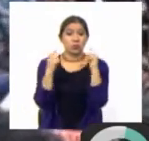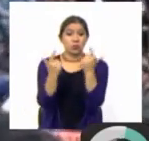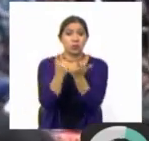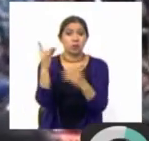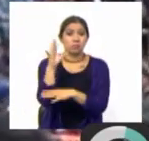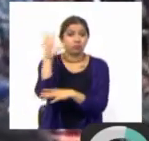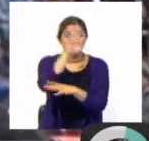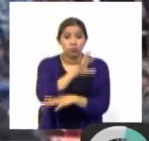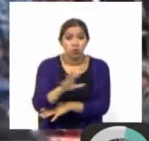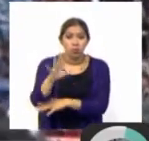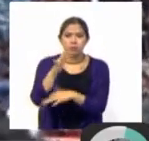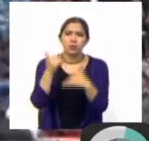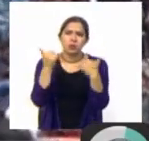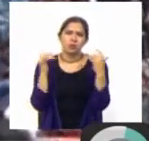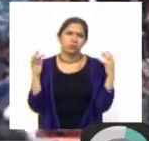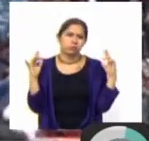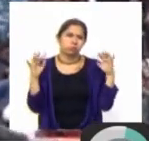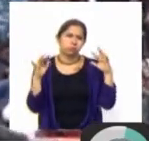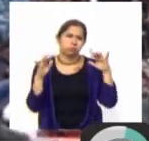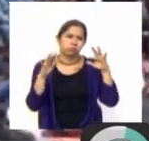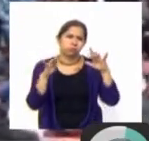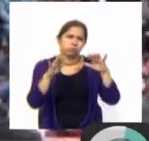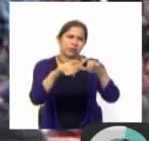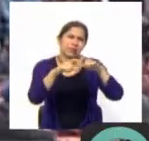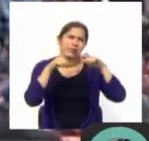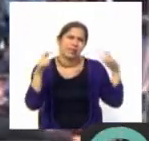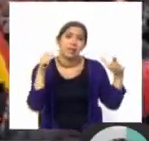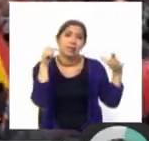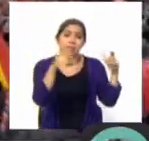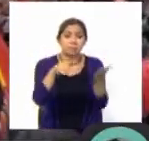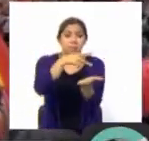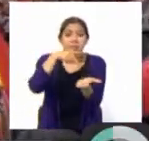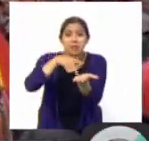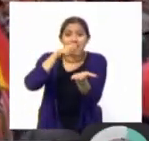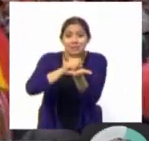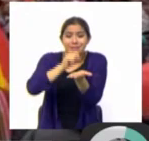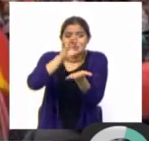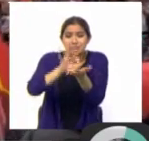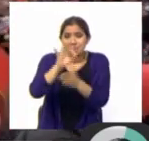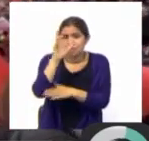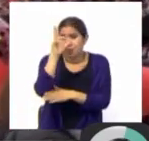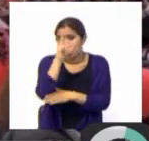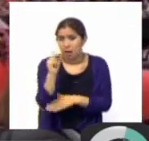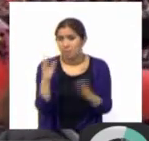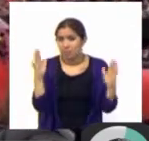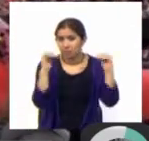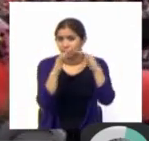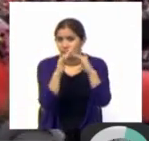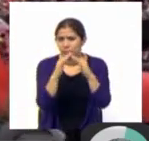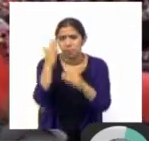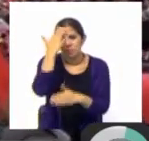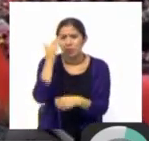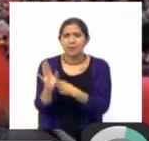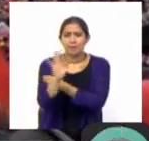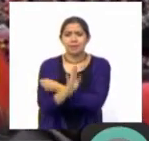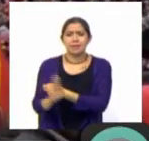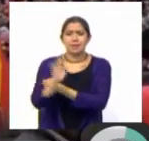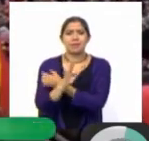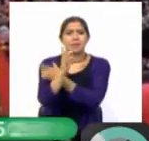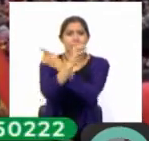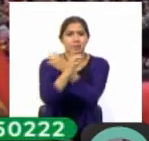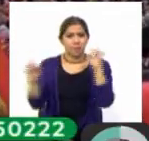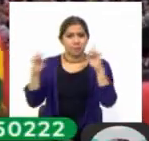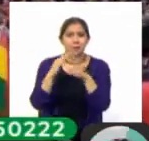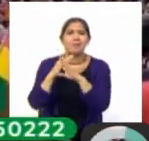todo el país realizaron una masiva concentración en la Plaza San Francisco, en la Ciudad de La Paz, en defensa de la democracia y en rechazo al